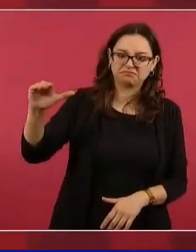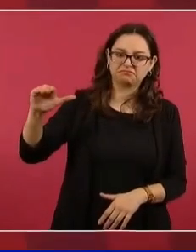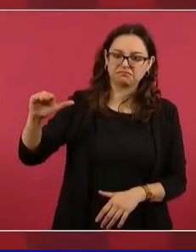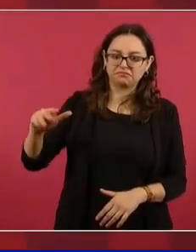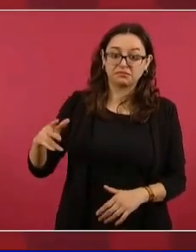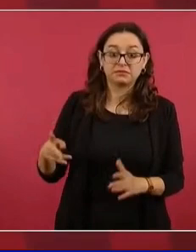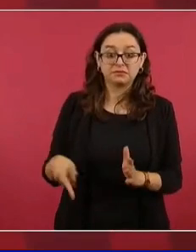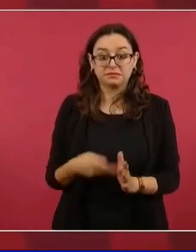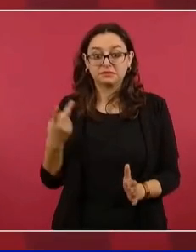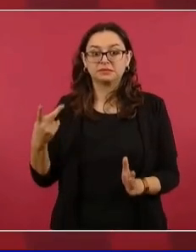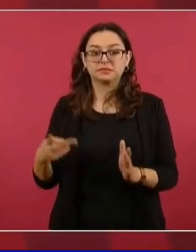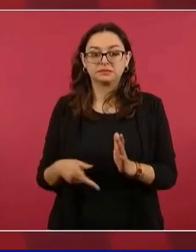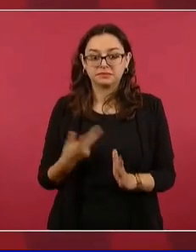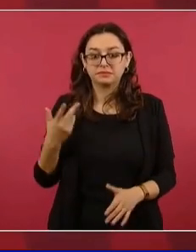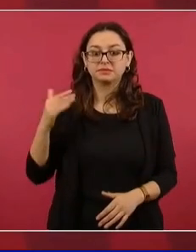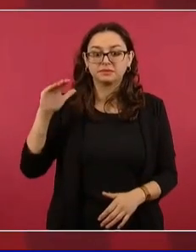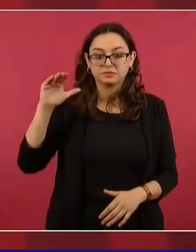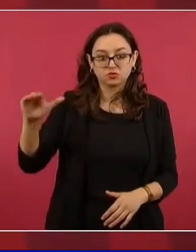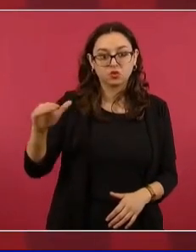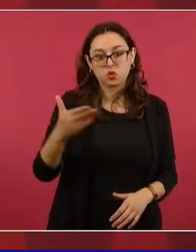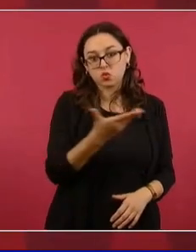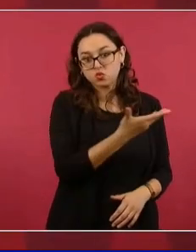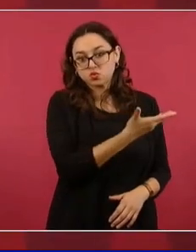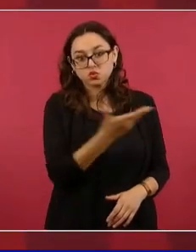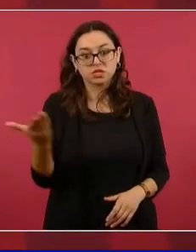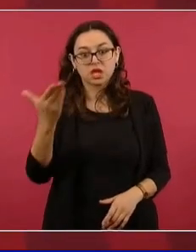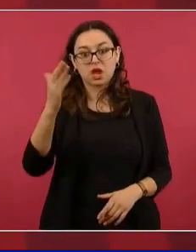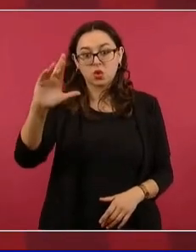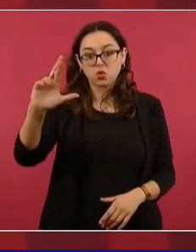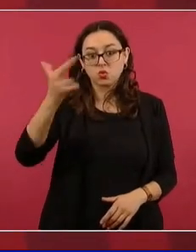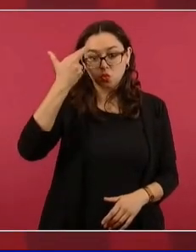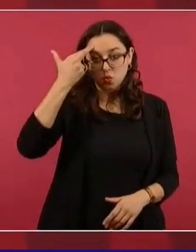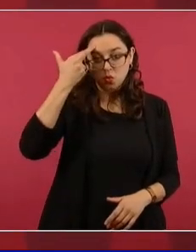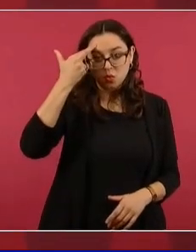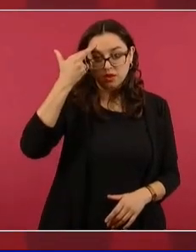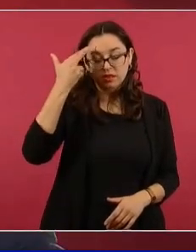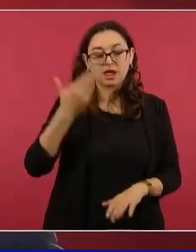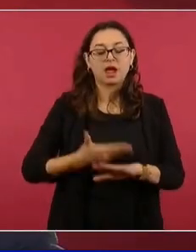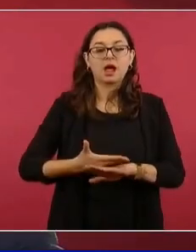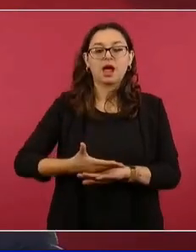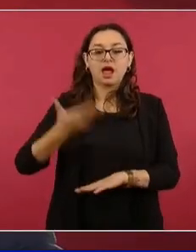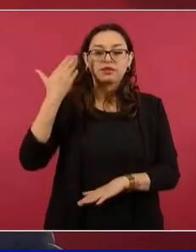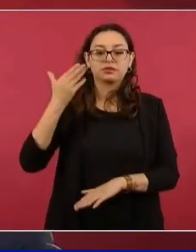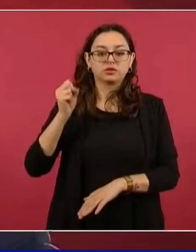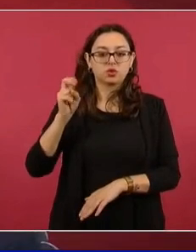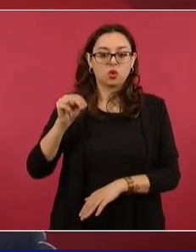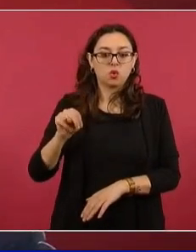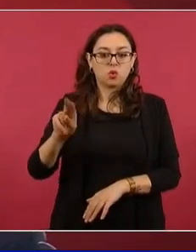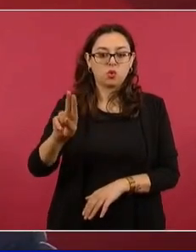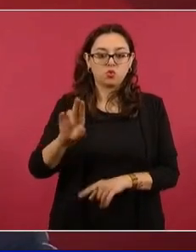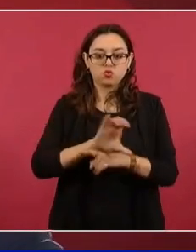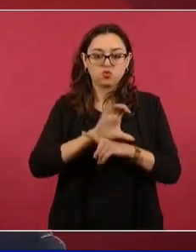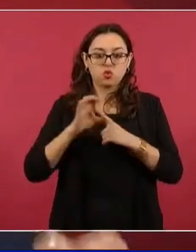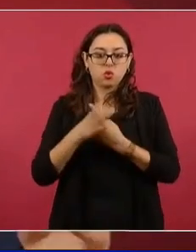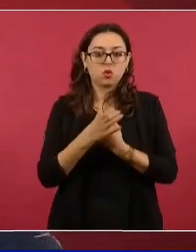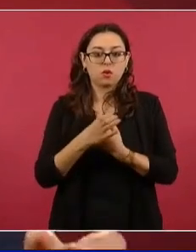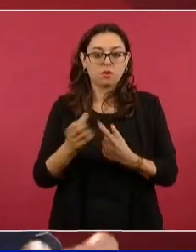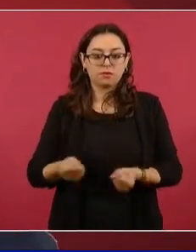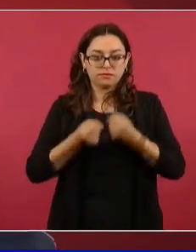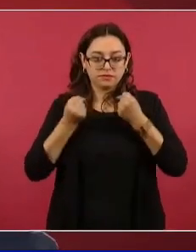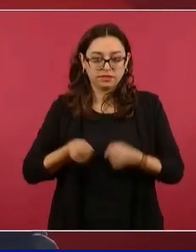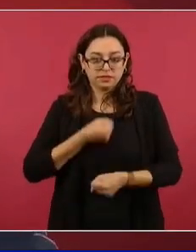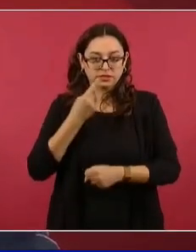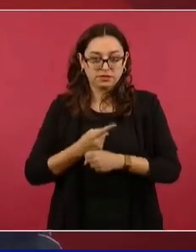enfático al respecto. Recordarán todas y todos cuando, al presidir el Consejo de Seguridad de la Organización de Naciones Unidas,